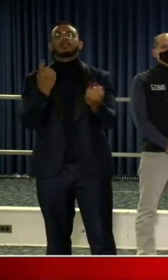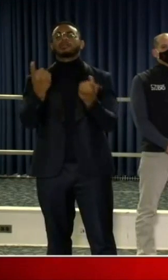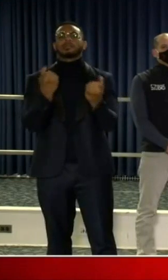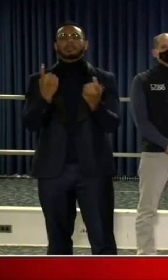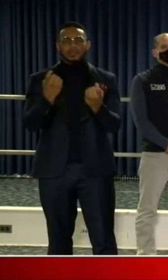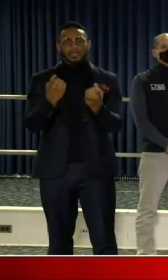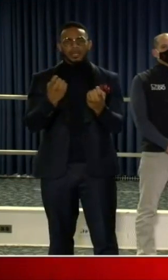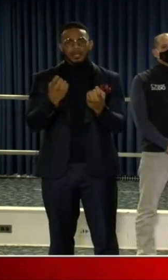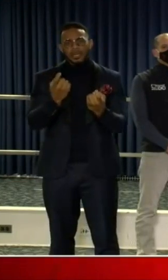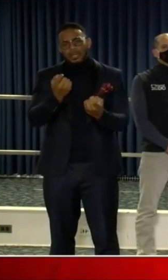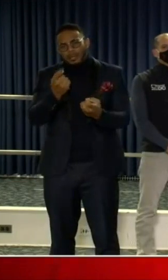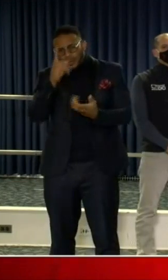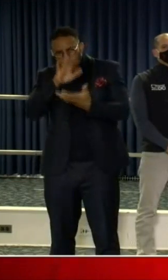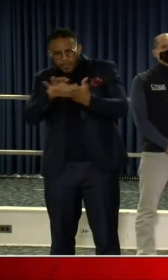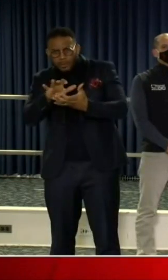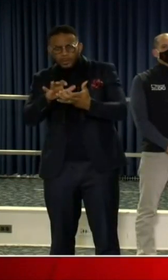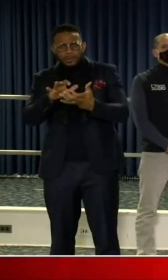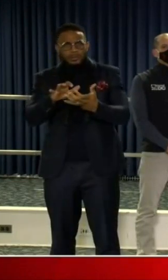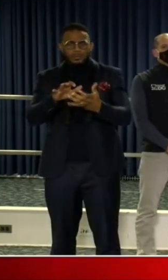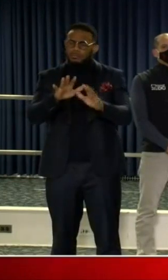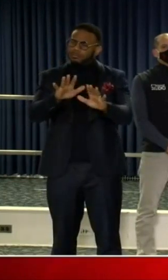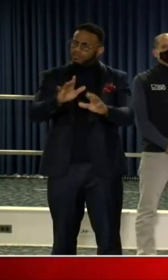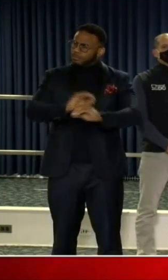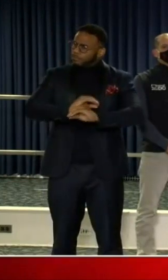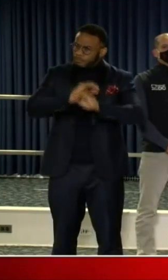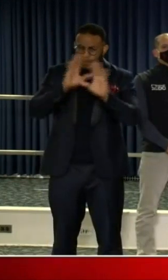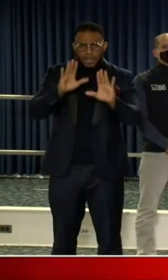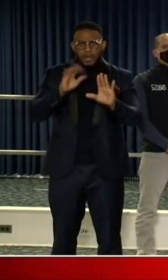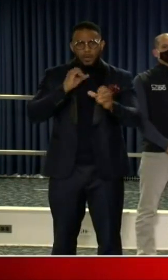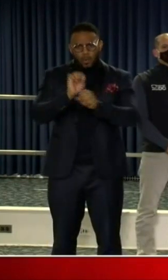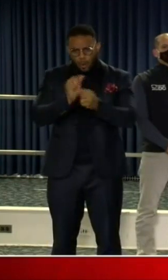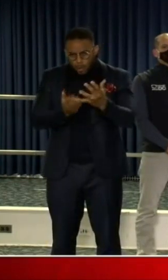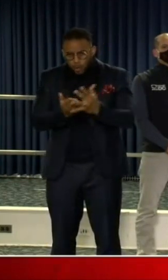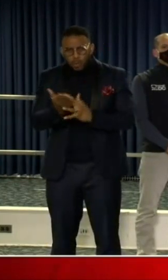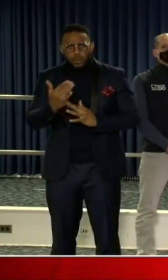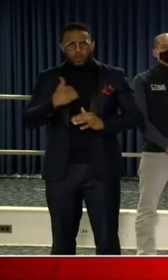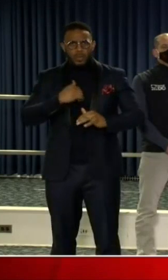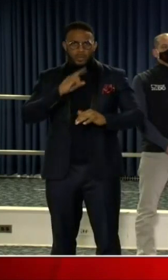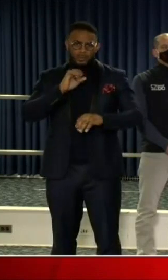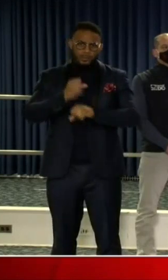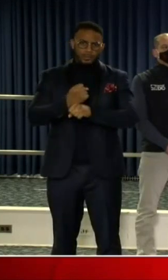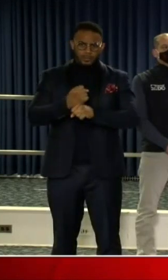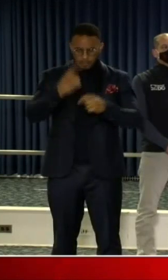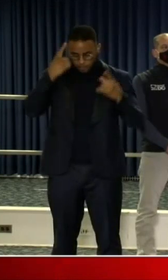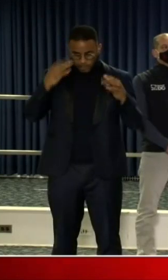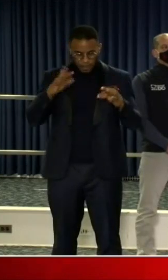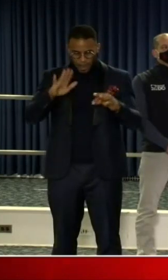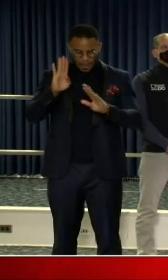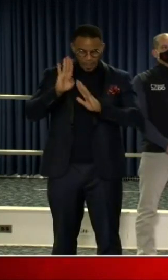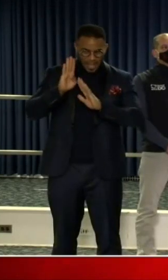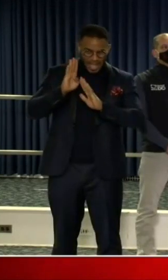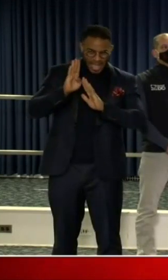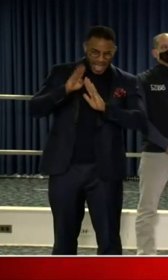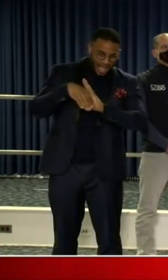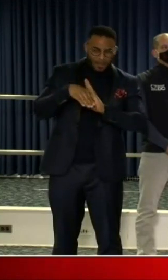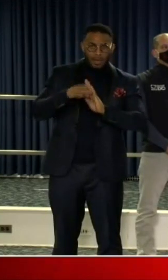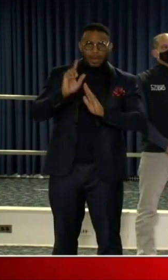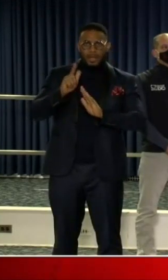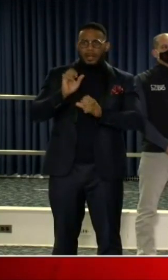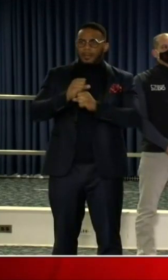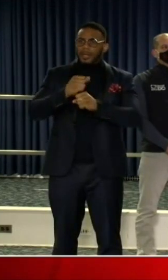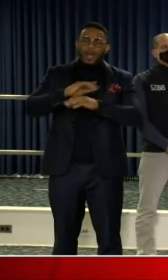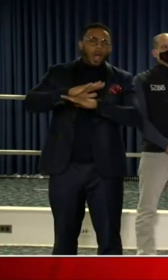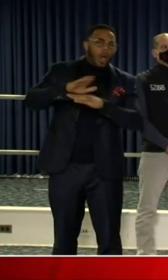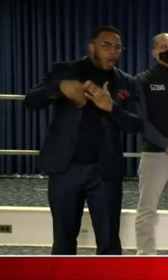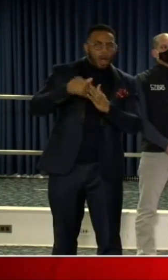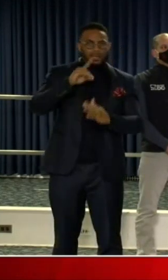estas operaciones, se hicieron múltiples preguntas, hubo algo de confusión, pero a medida que trabajábamos en esto, una